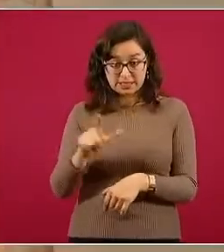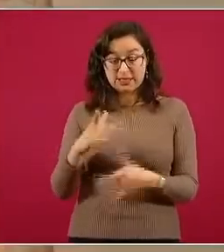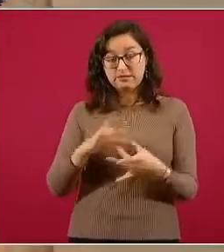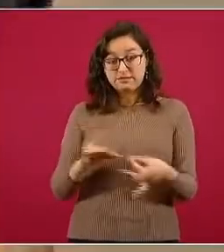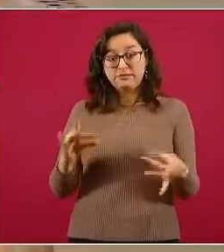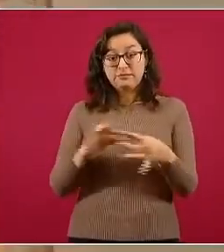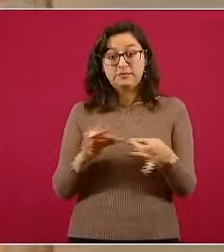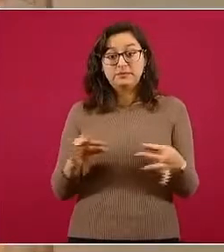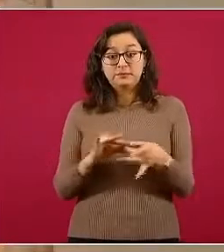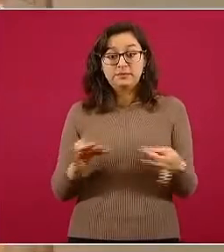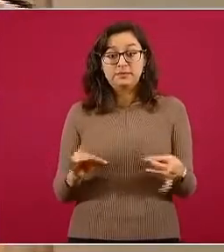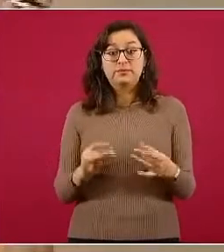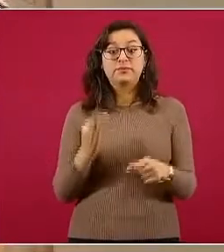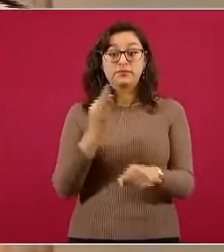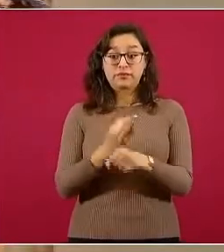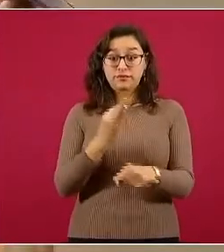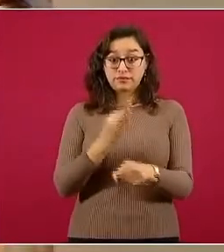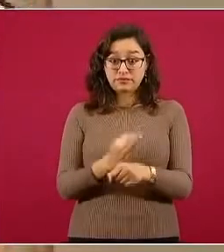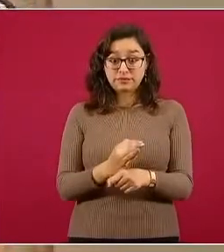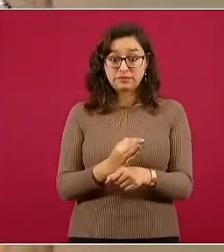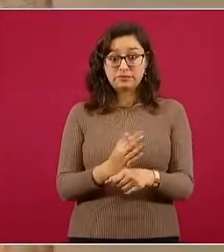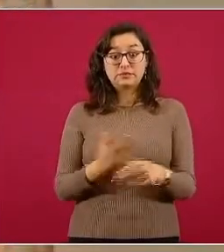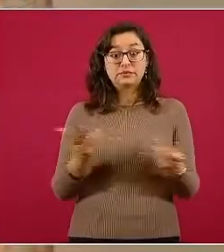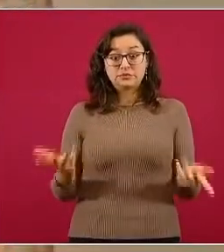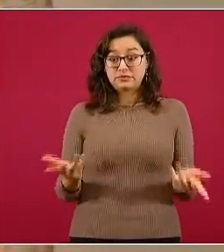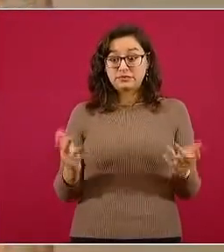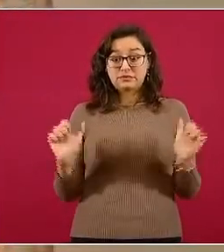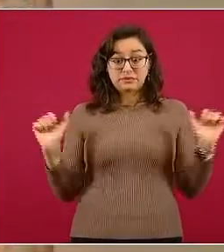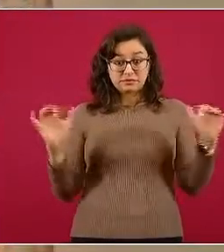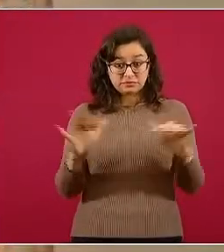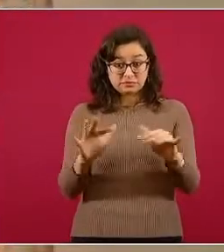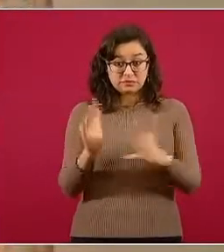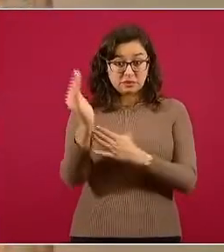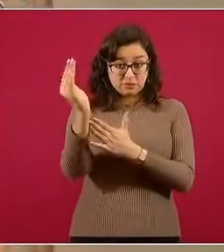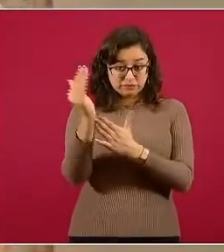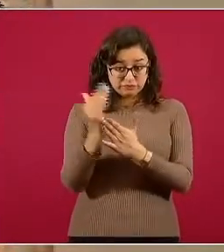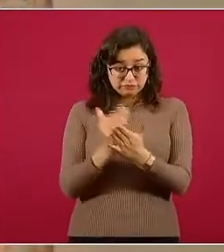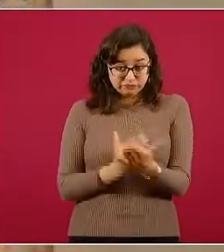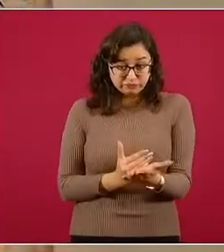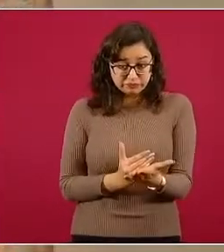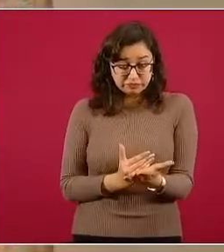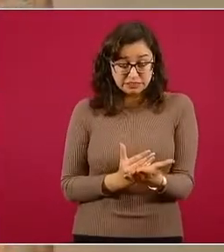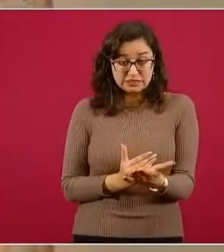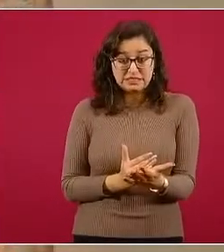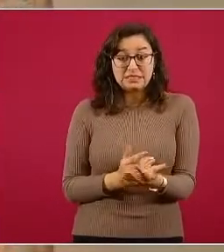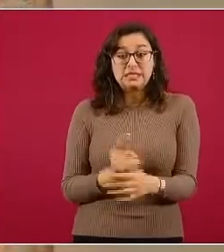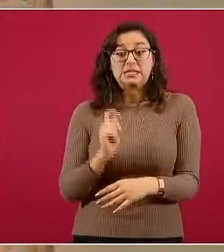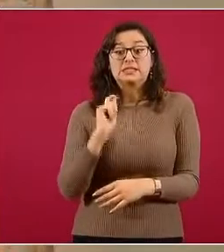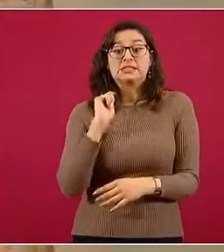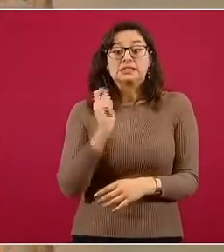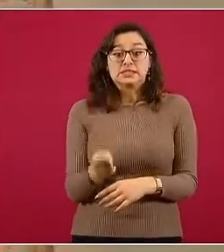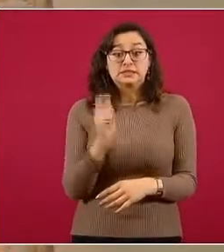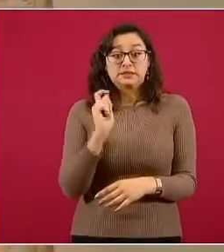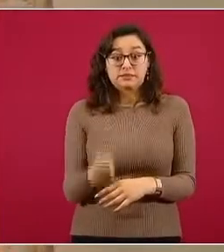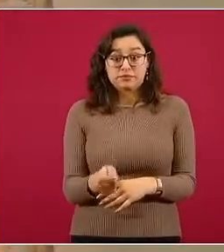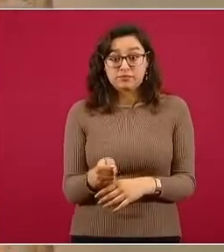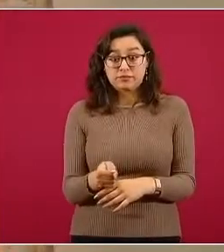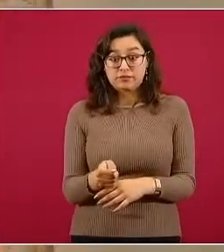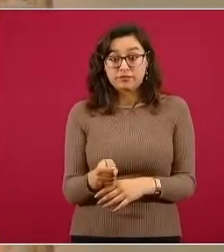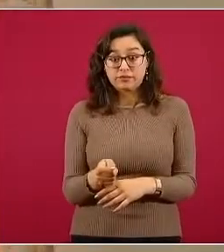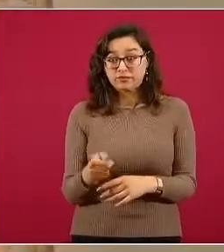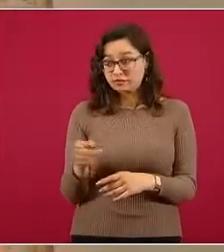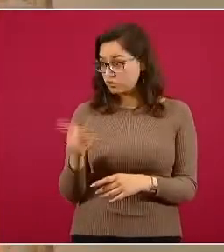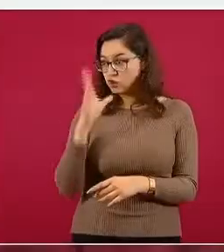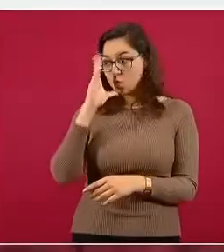es frente a esta reducción en la afluencia total, esto no quiere decir, y nunca ha sido una política del gobierno de la Ciudad de México, restringir